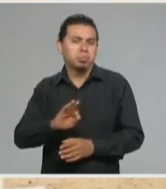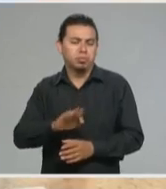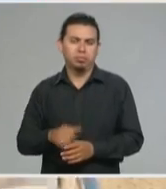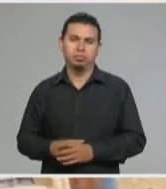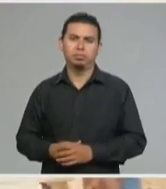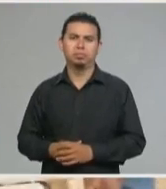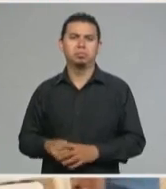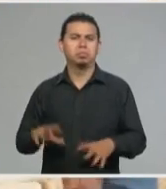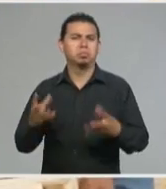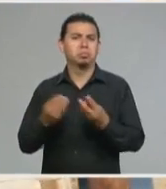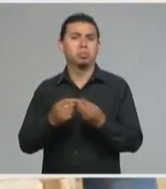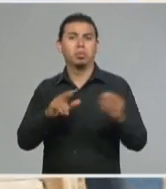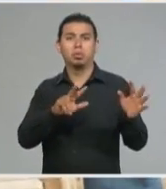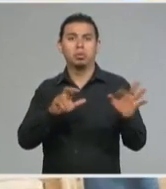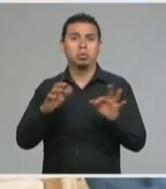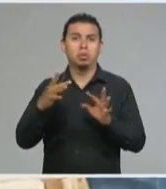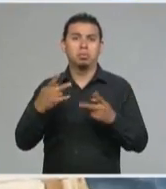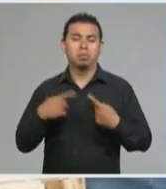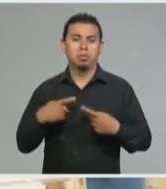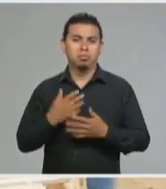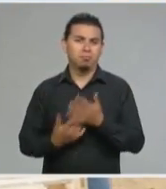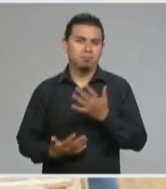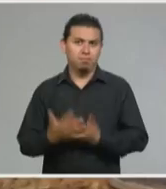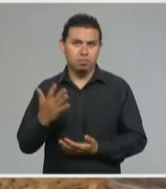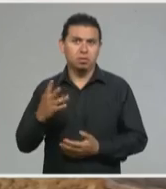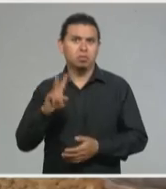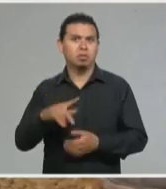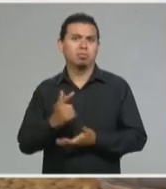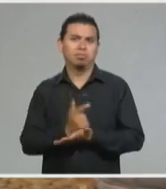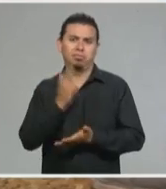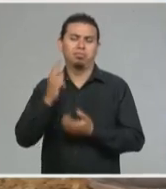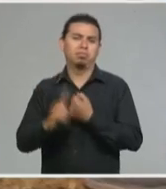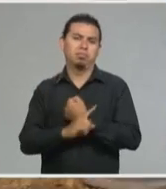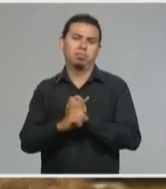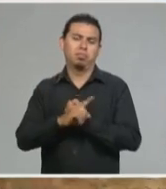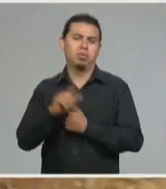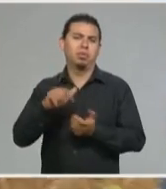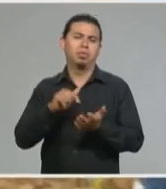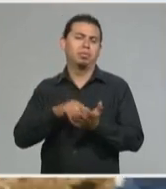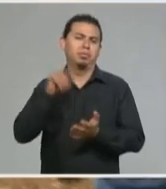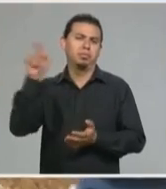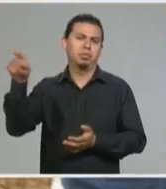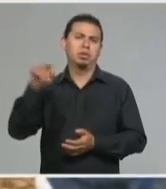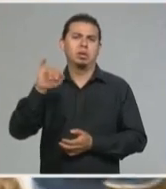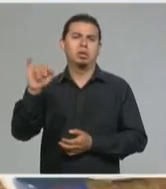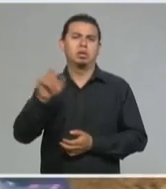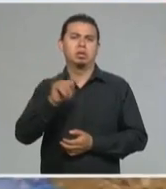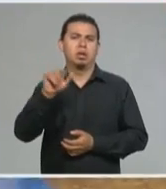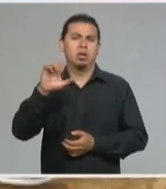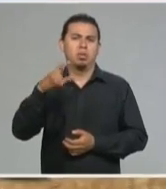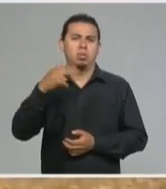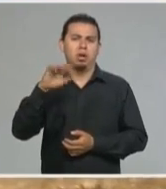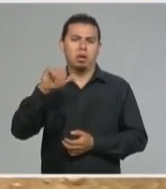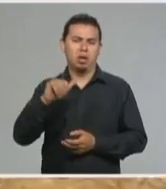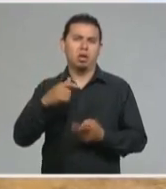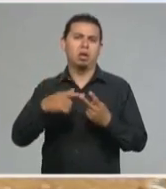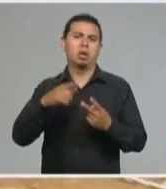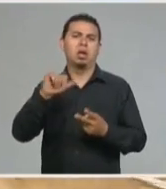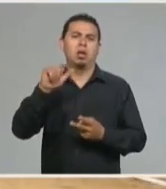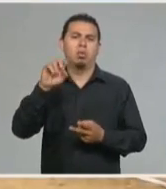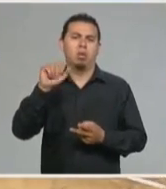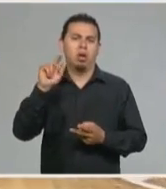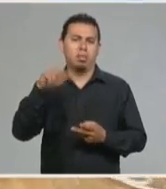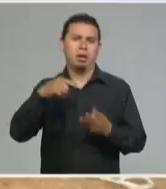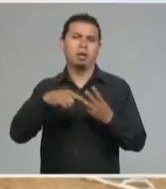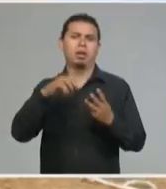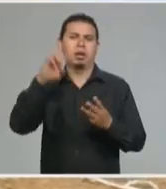Son alrededor de 850 productores afectados, según dijeron, algunos de ellos de San Andrés Ixtlahuaca, de San Miguel Aloapan, del